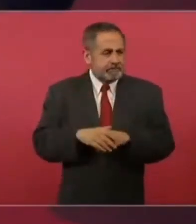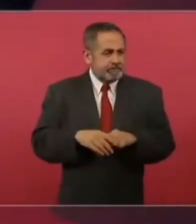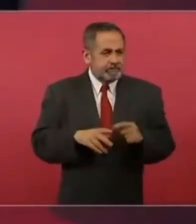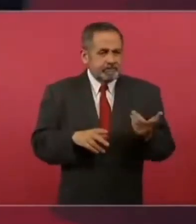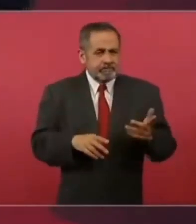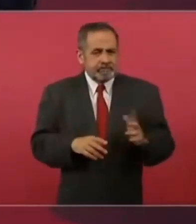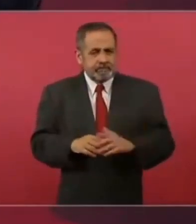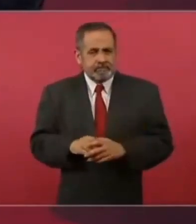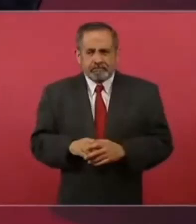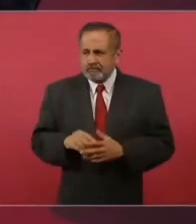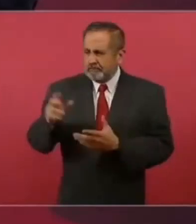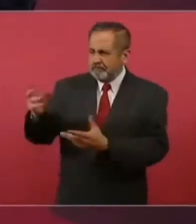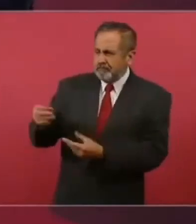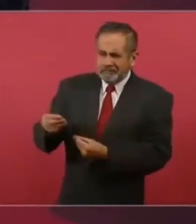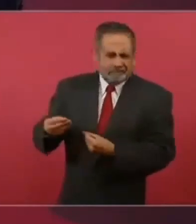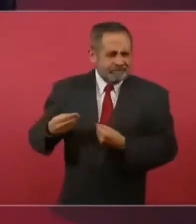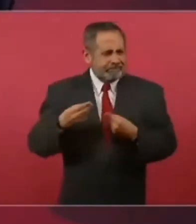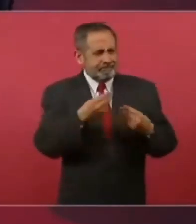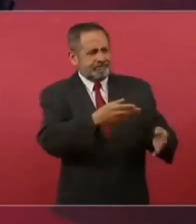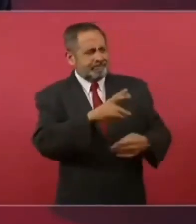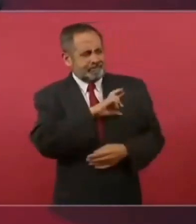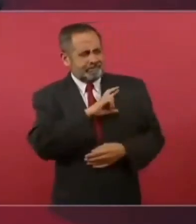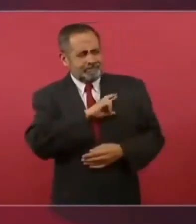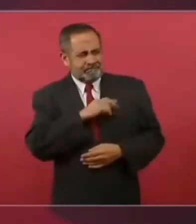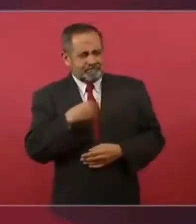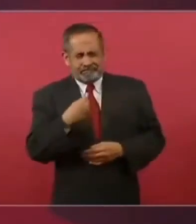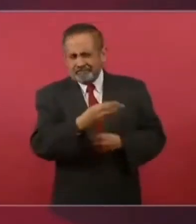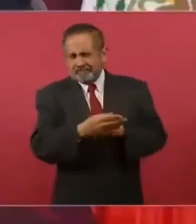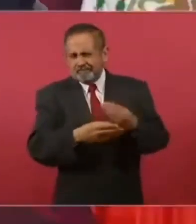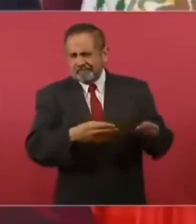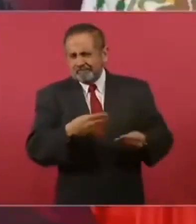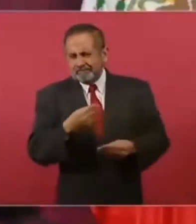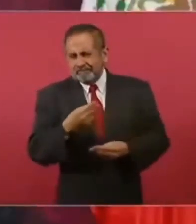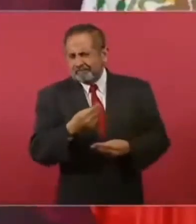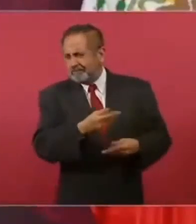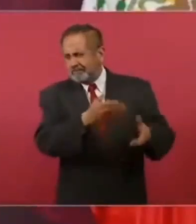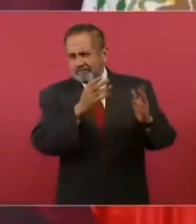Entregaron empresas públicas. Bueno,